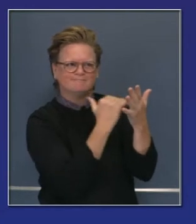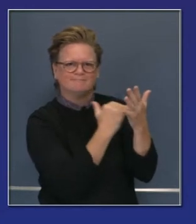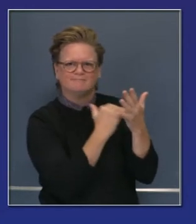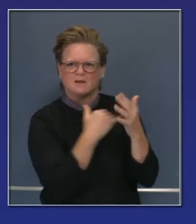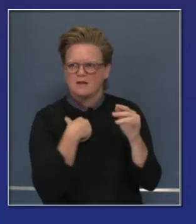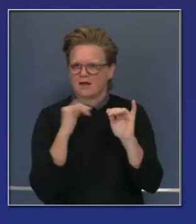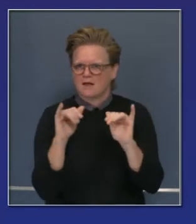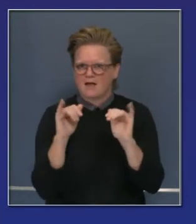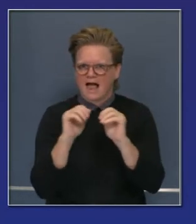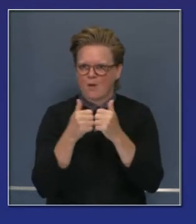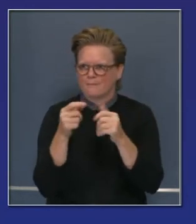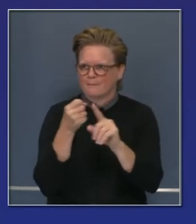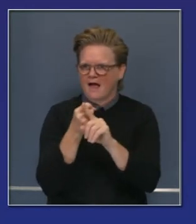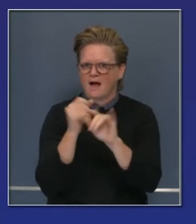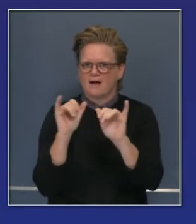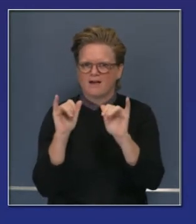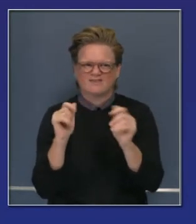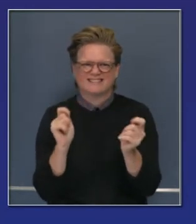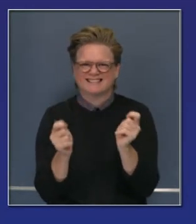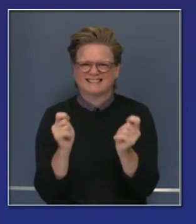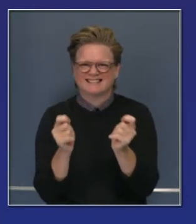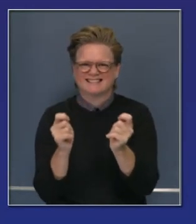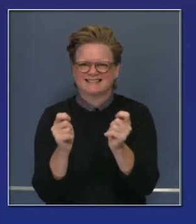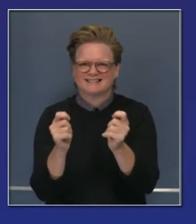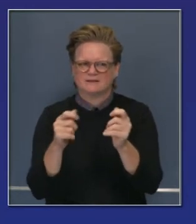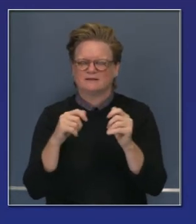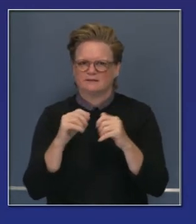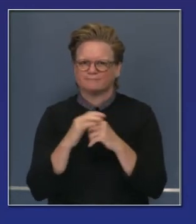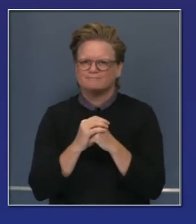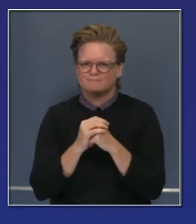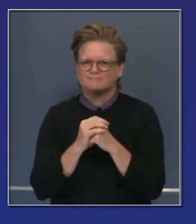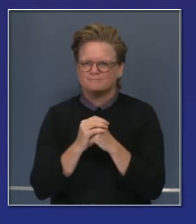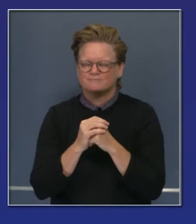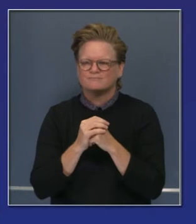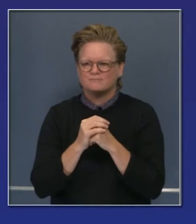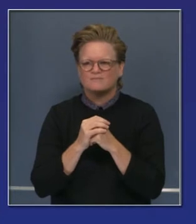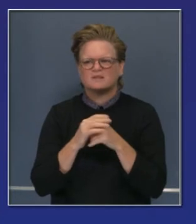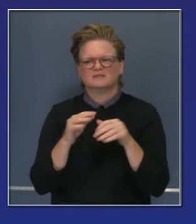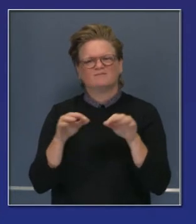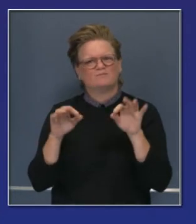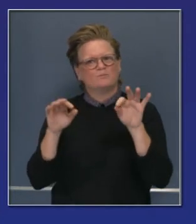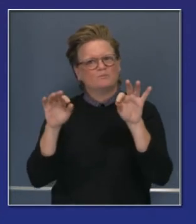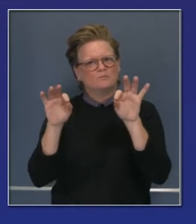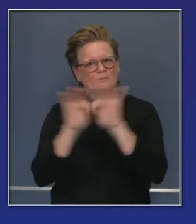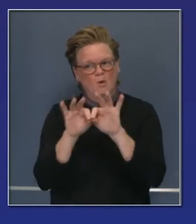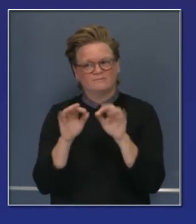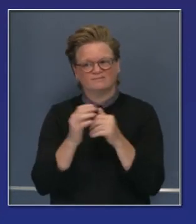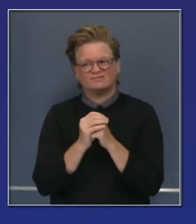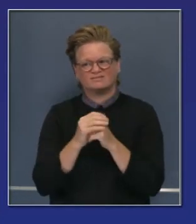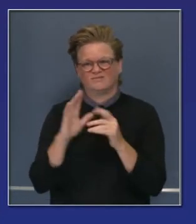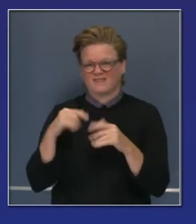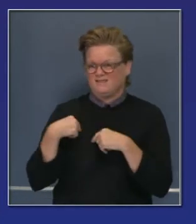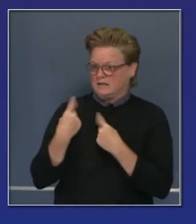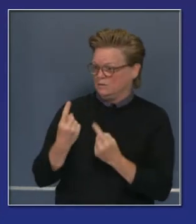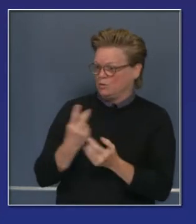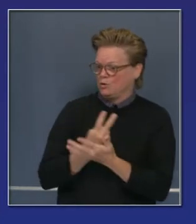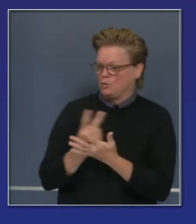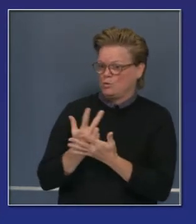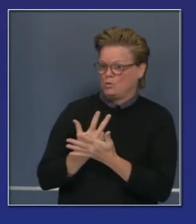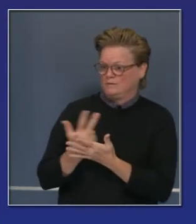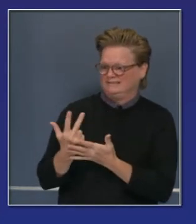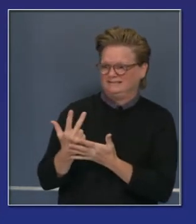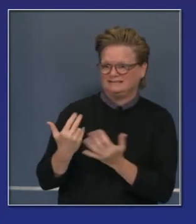esta información y cómo ayuda y cómo será necesario hacer el ajuste. En las últimas semanas